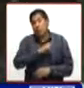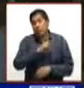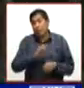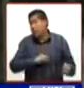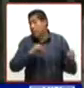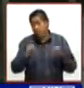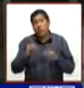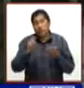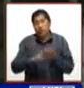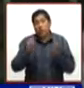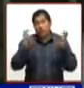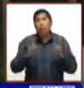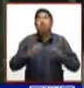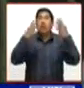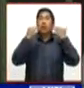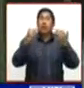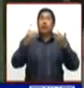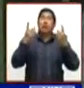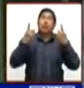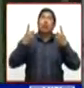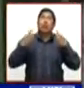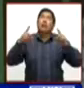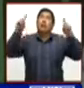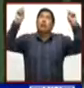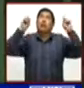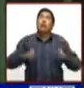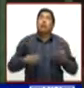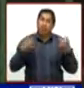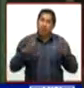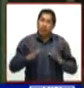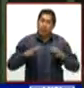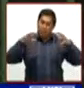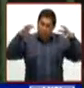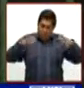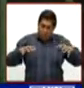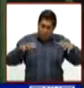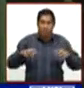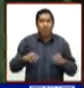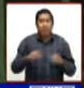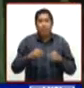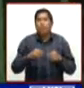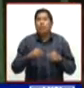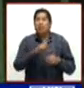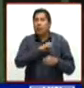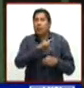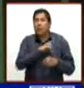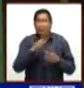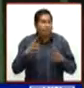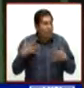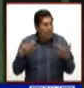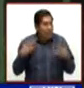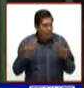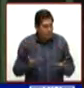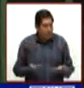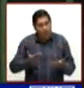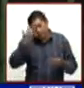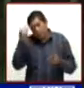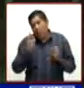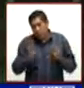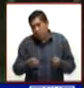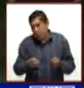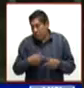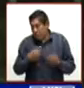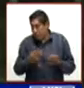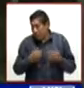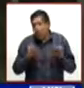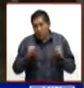ha instalado este módulo. Gracias a Dios hemos logrado que el módulo ya está acá. Entonces, para nosotros es una alegría tenerlos en aquí, porque así vamos